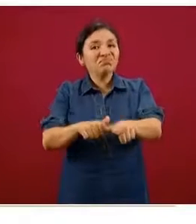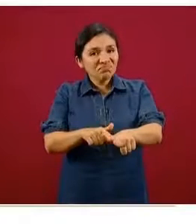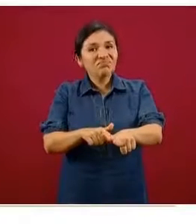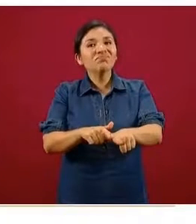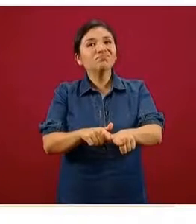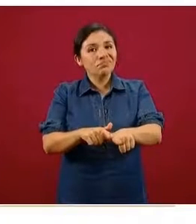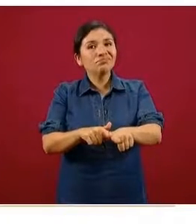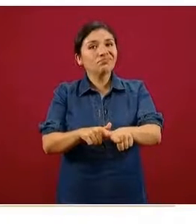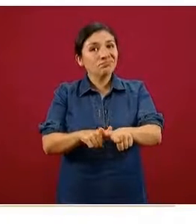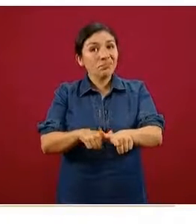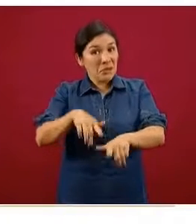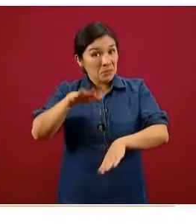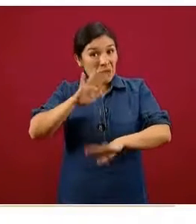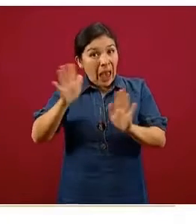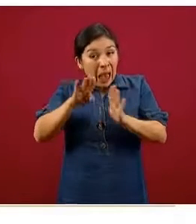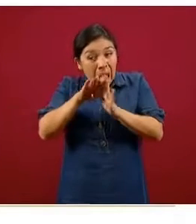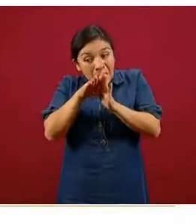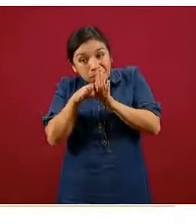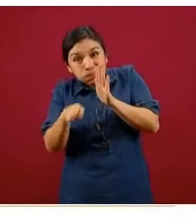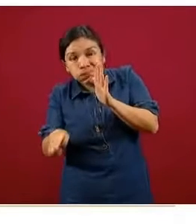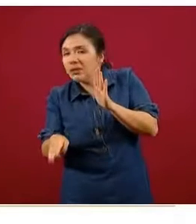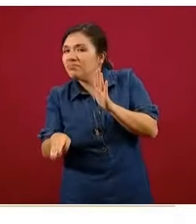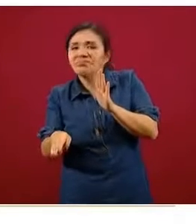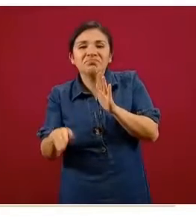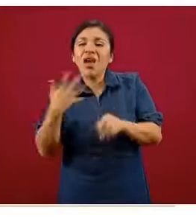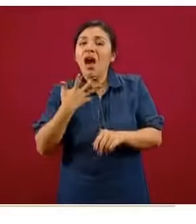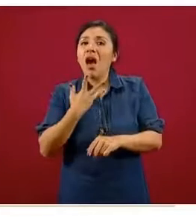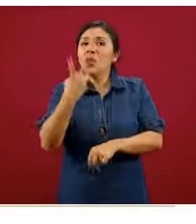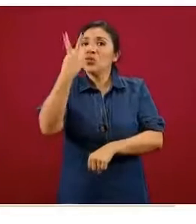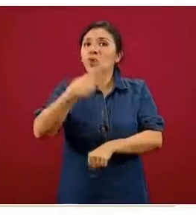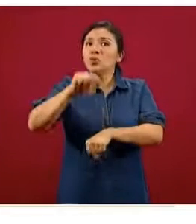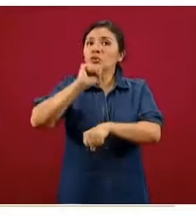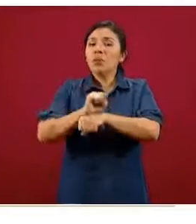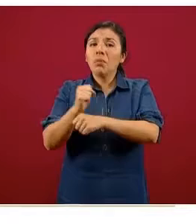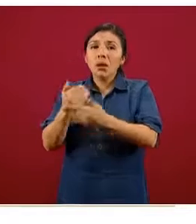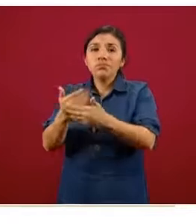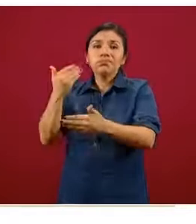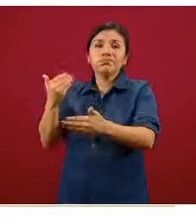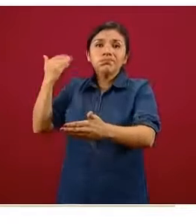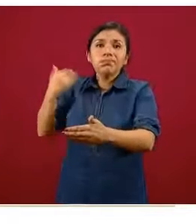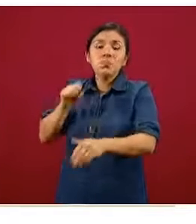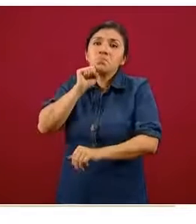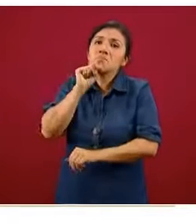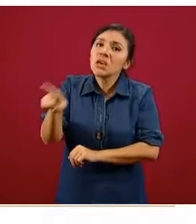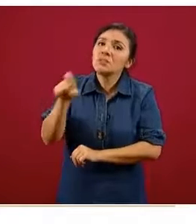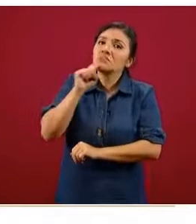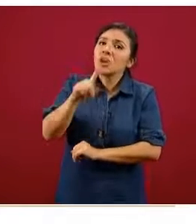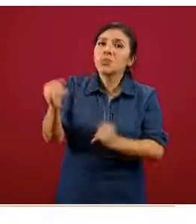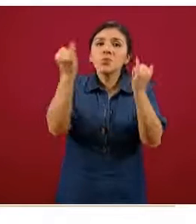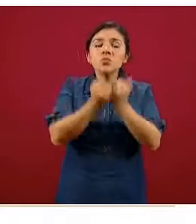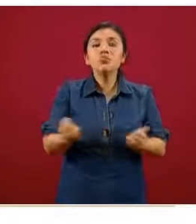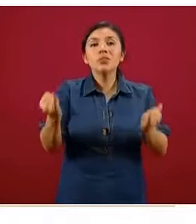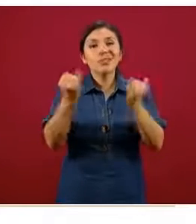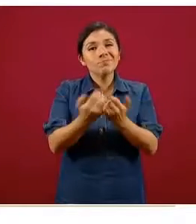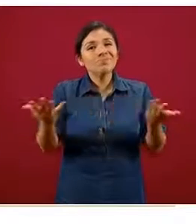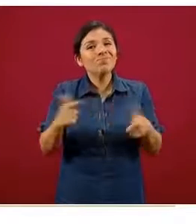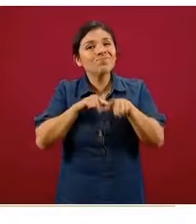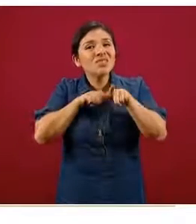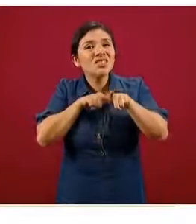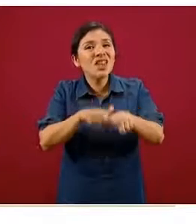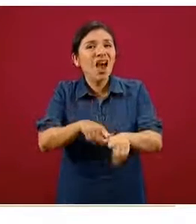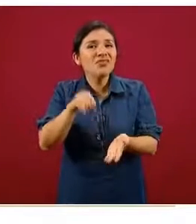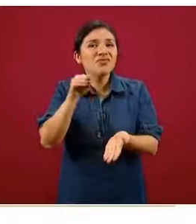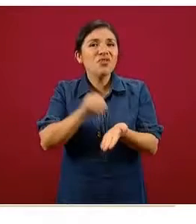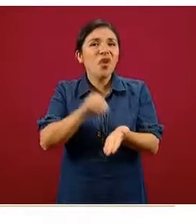pues no ha cedido, es decir, tenemos prácticamente 2 semanas con estos porcentajes, lo que quiere decir que